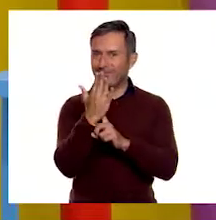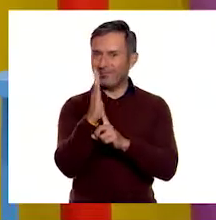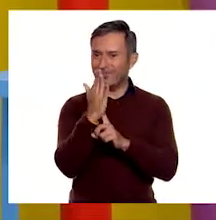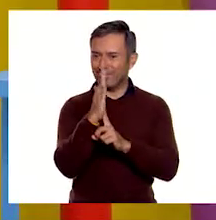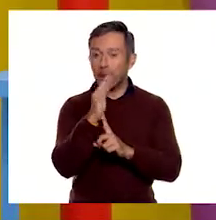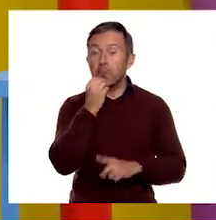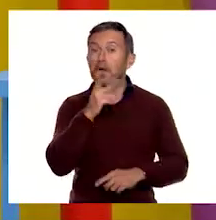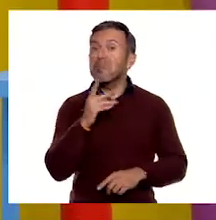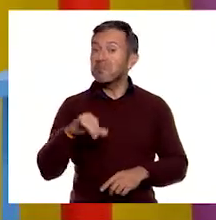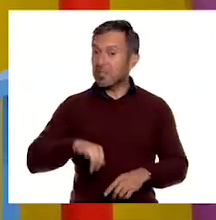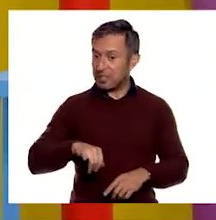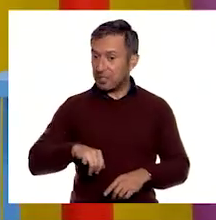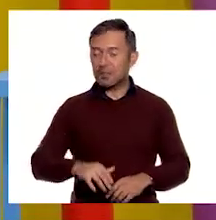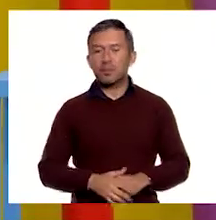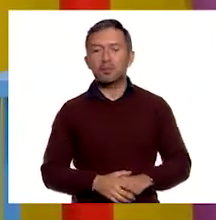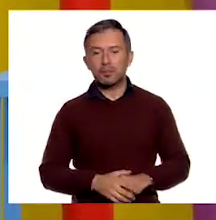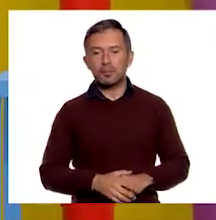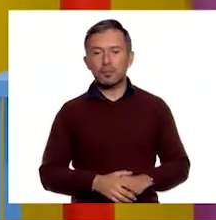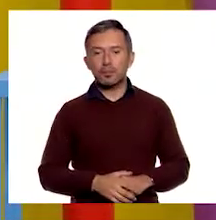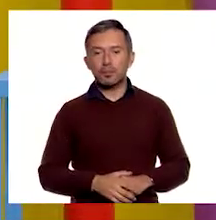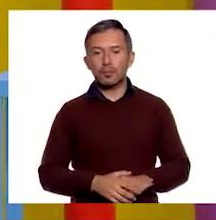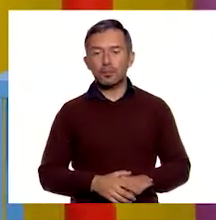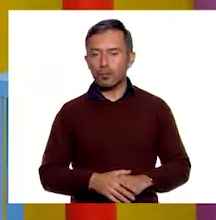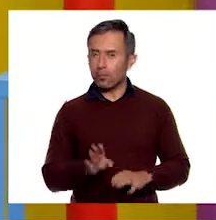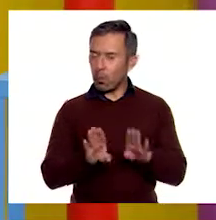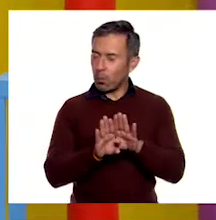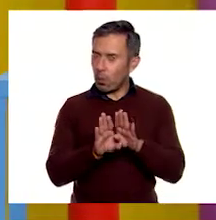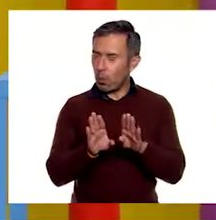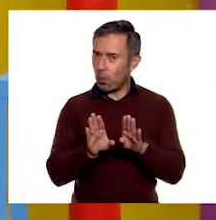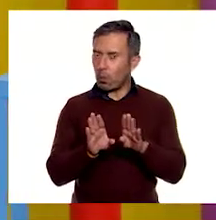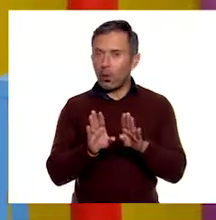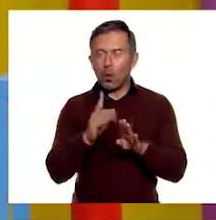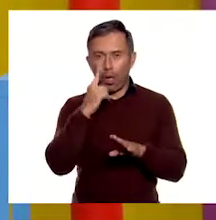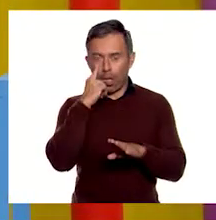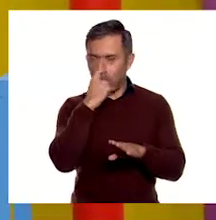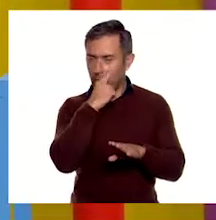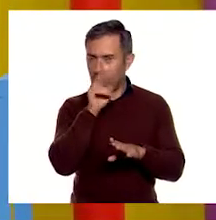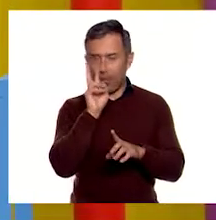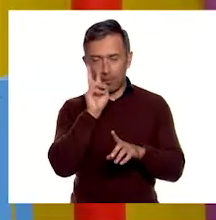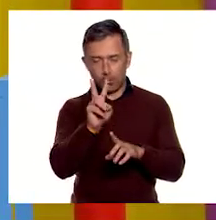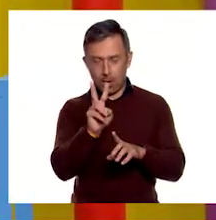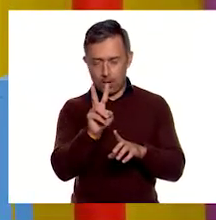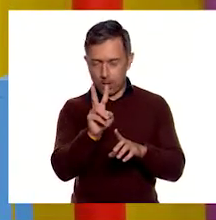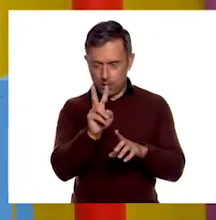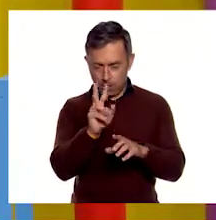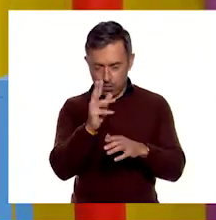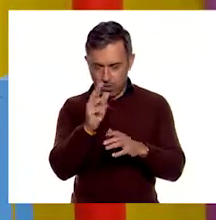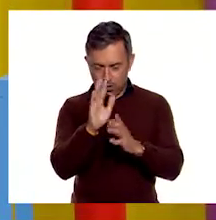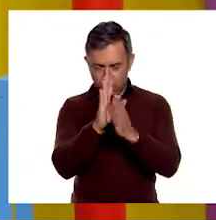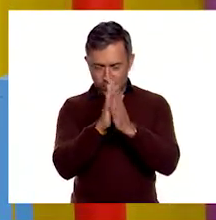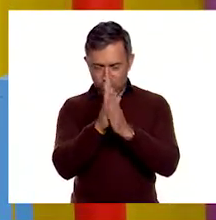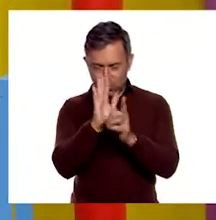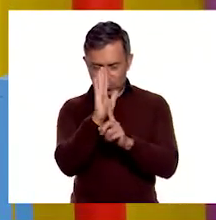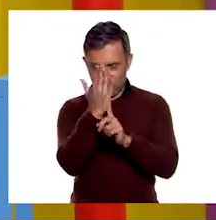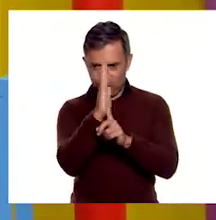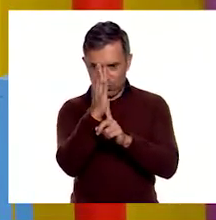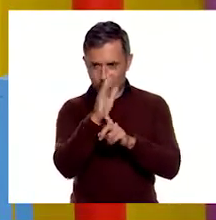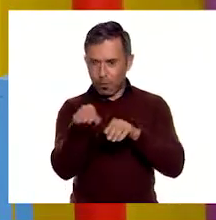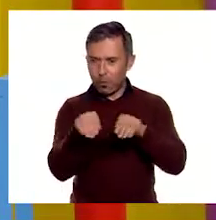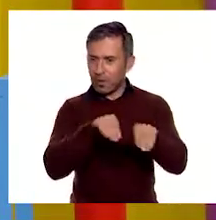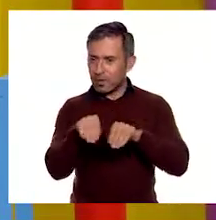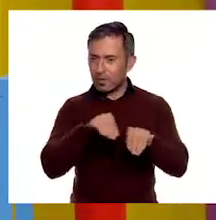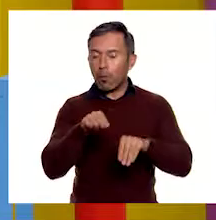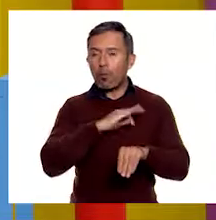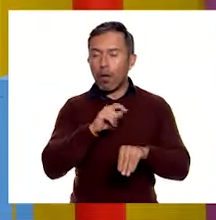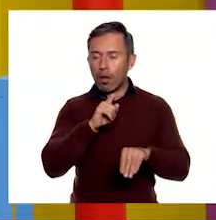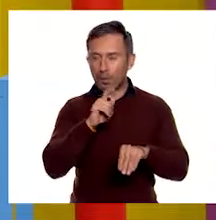pues también es otro juego visual, el movimiento y cómo te hace percibir los dos